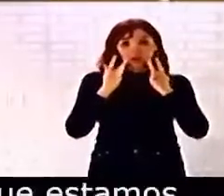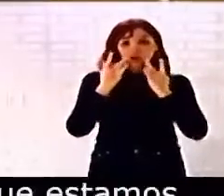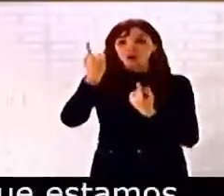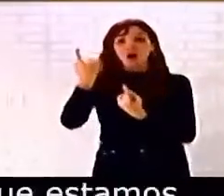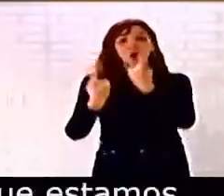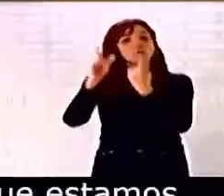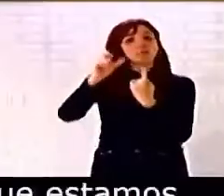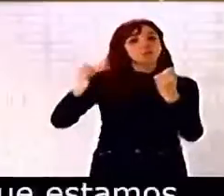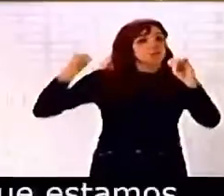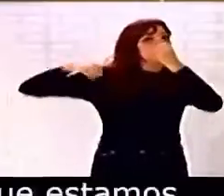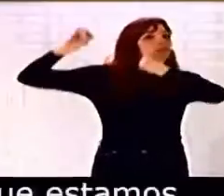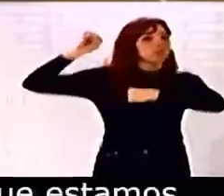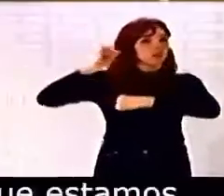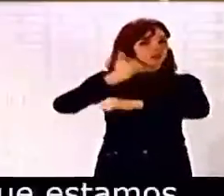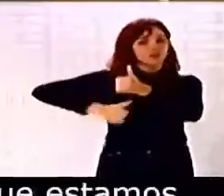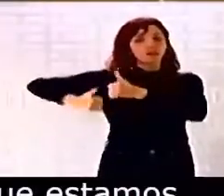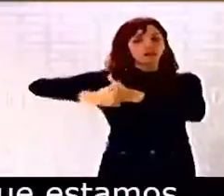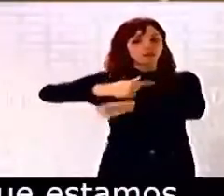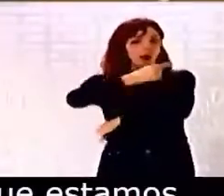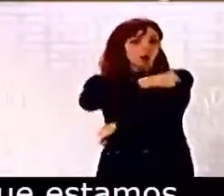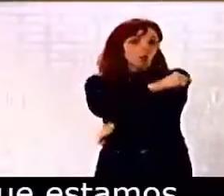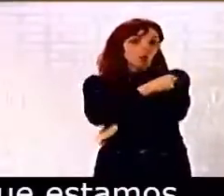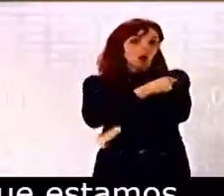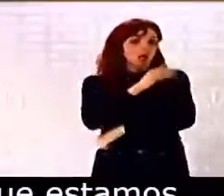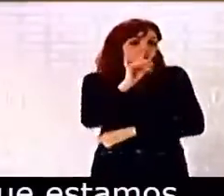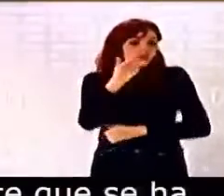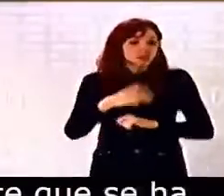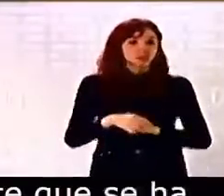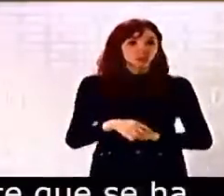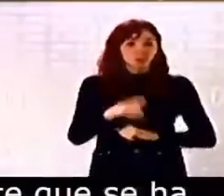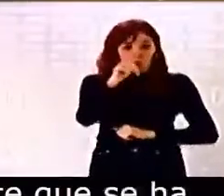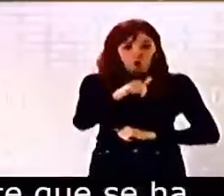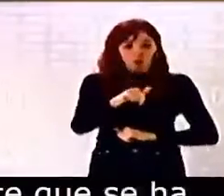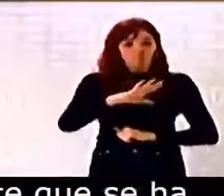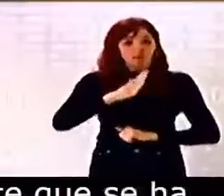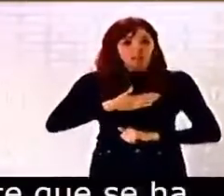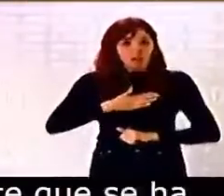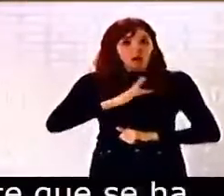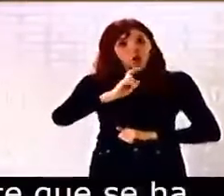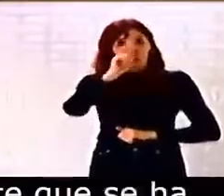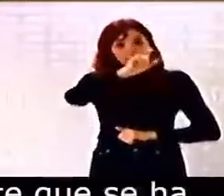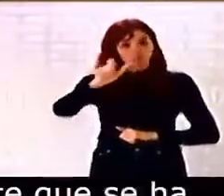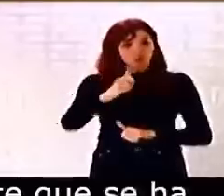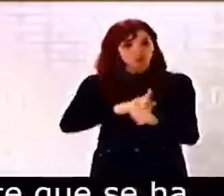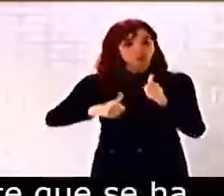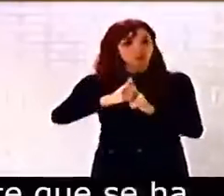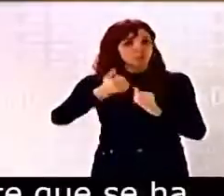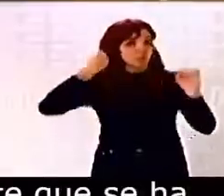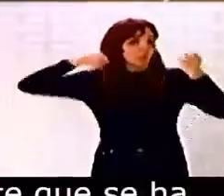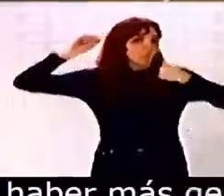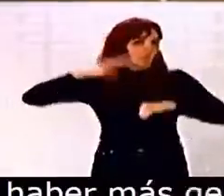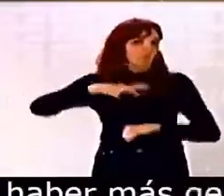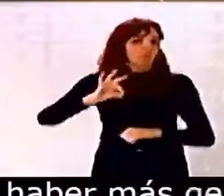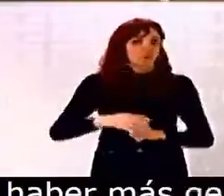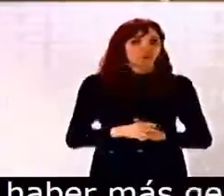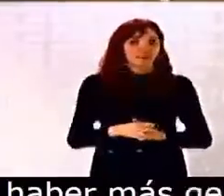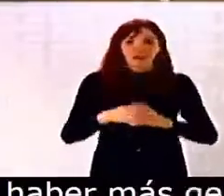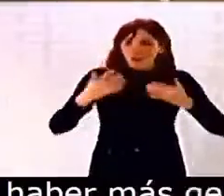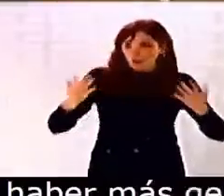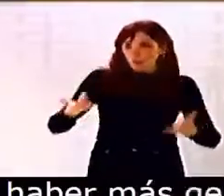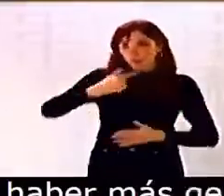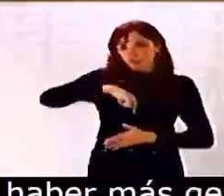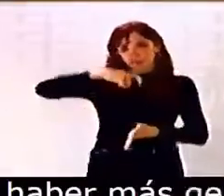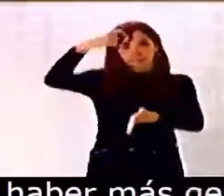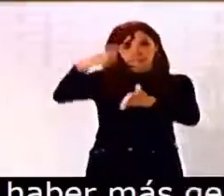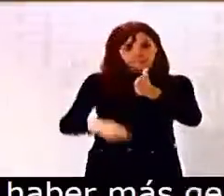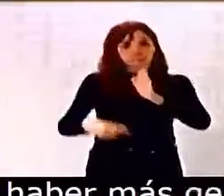saltado la vacunación ahora y pasado mañana puede haber más gente que se salte la vacunación. Y entonces pues tendremos que adoptar